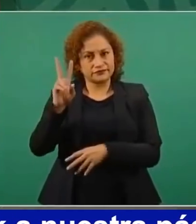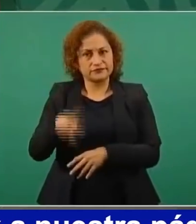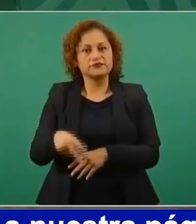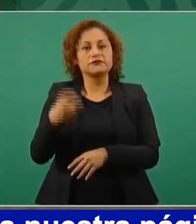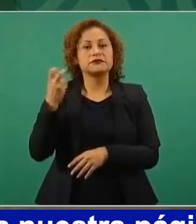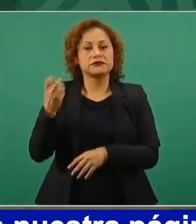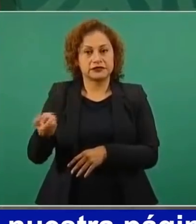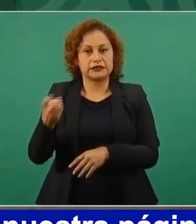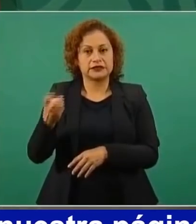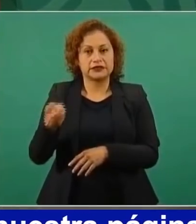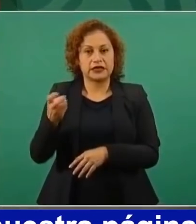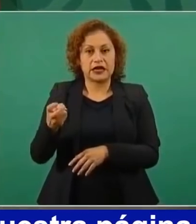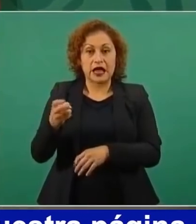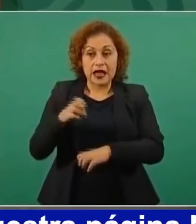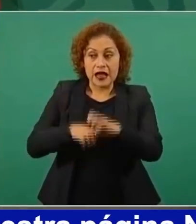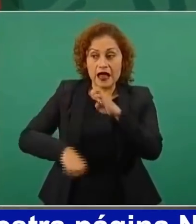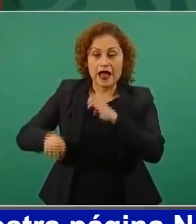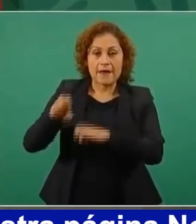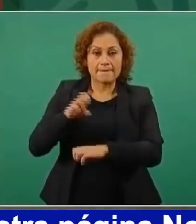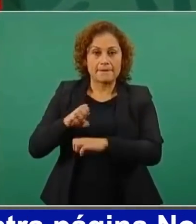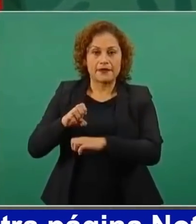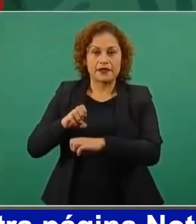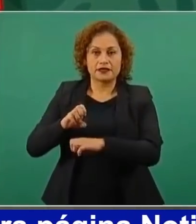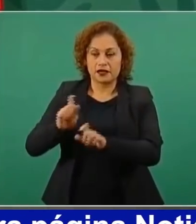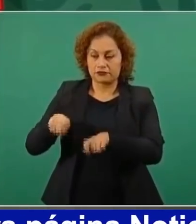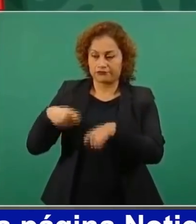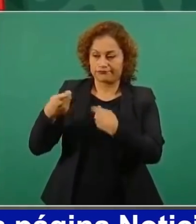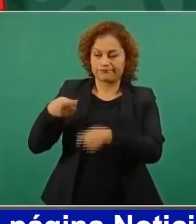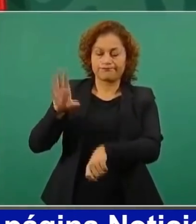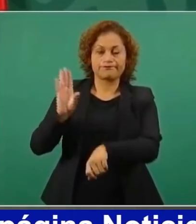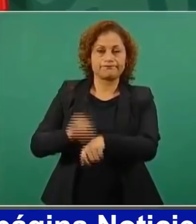la autorización para el crédito